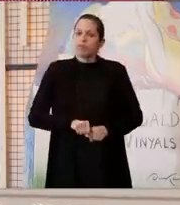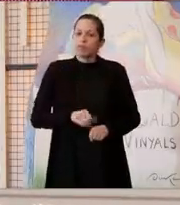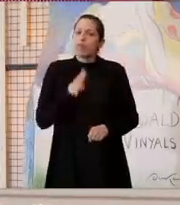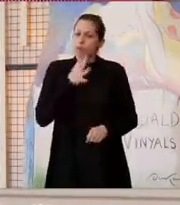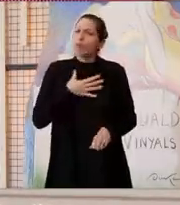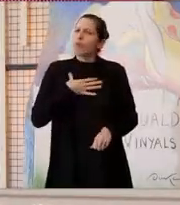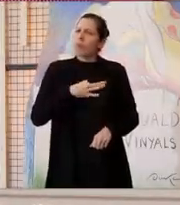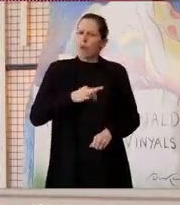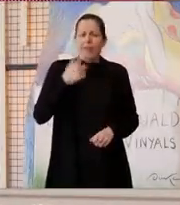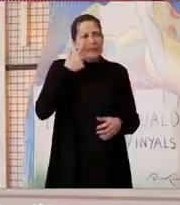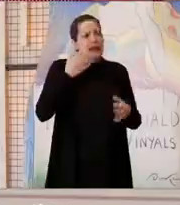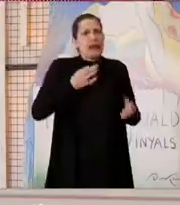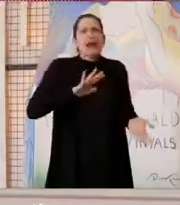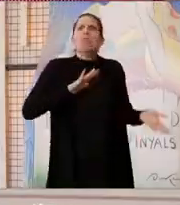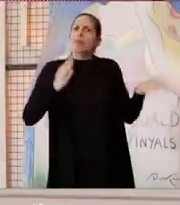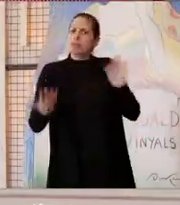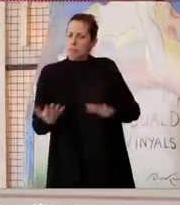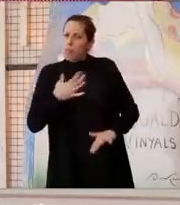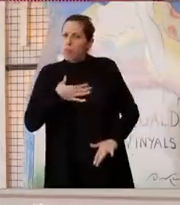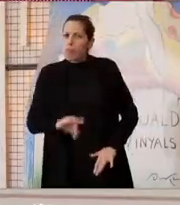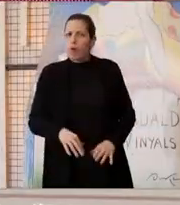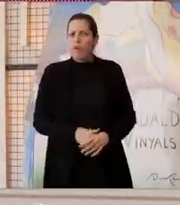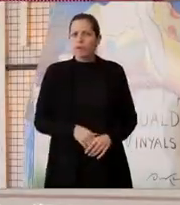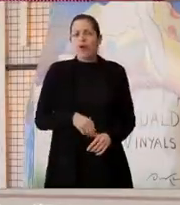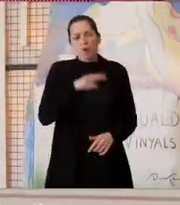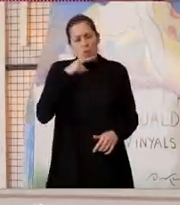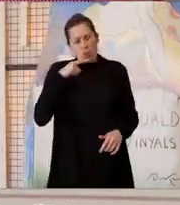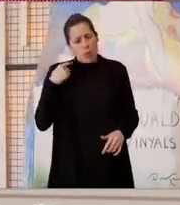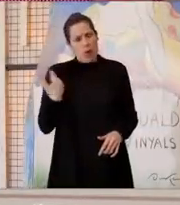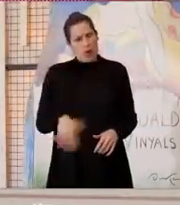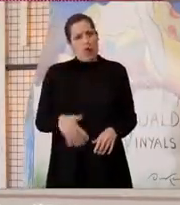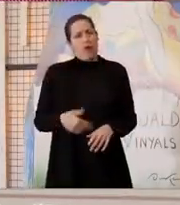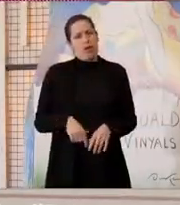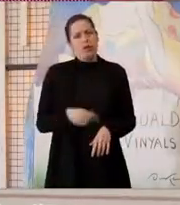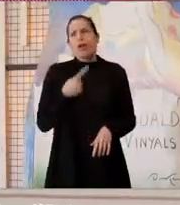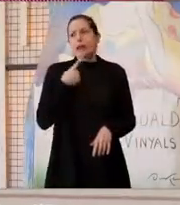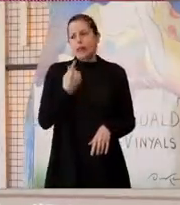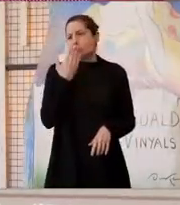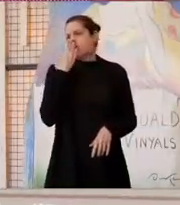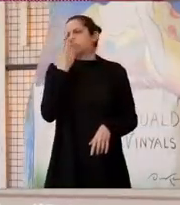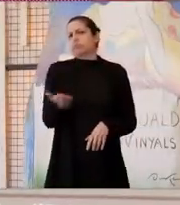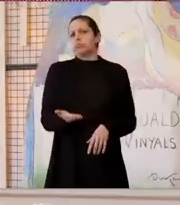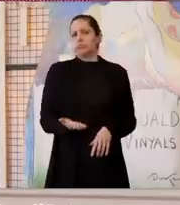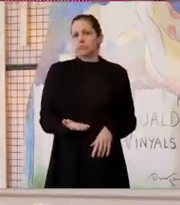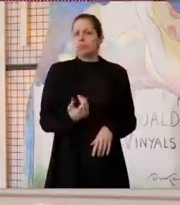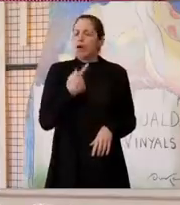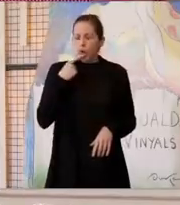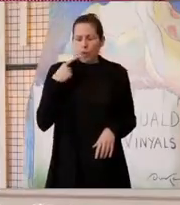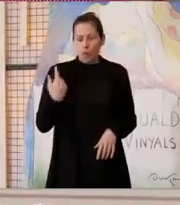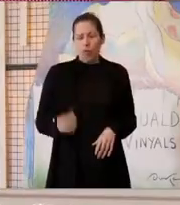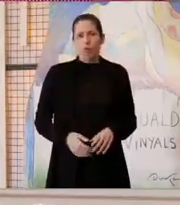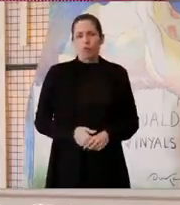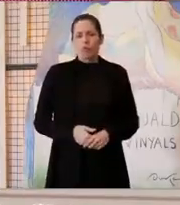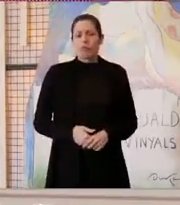Cuando ejerces sí con mucho dolor eh También hay que decirlo sin ambages con mucho dolor pero